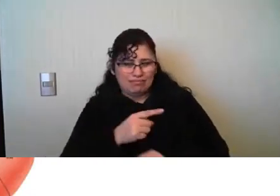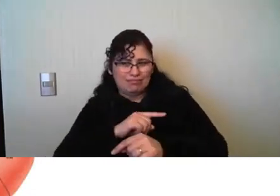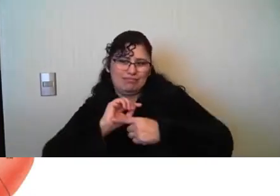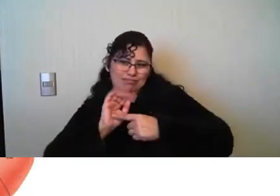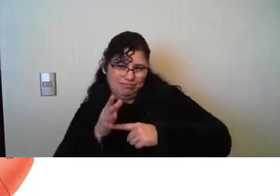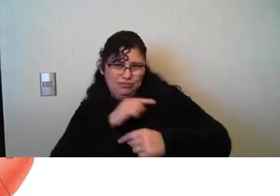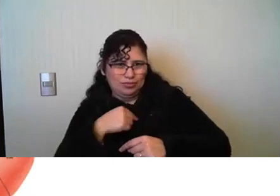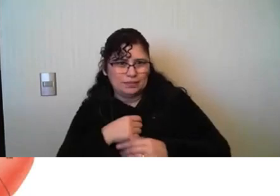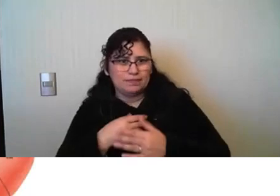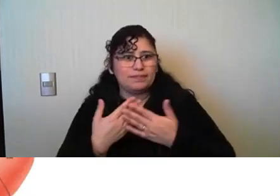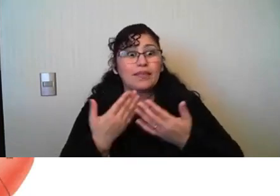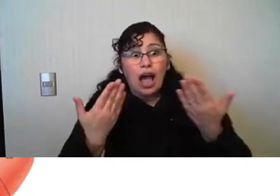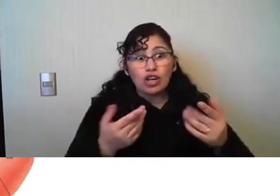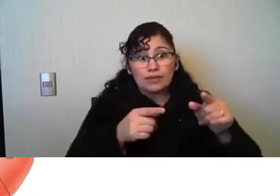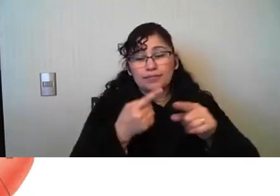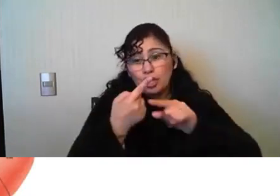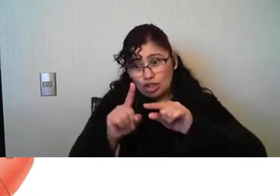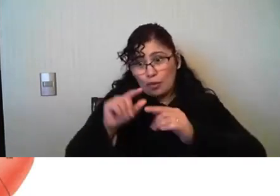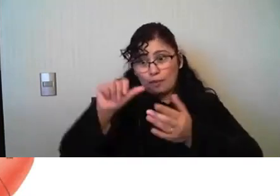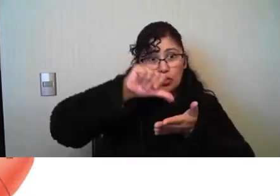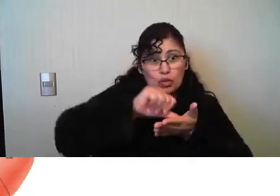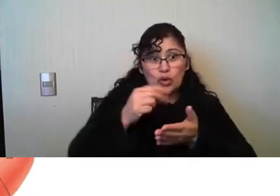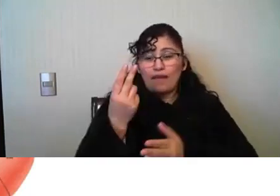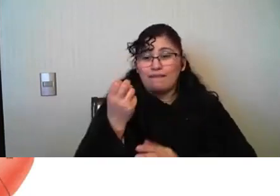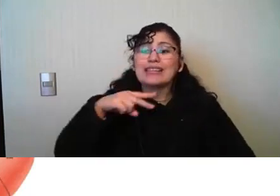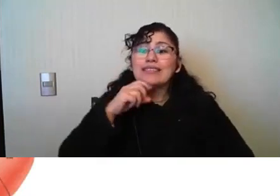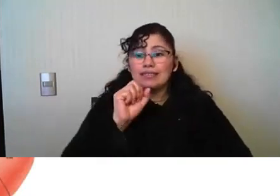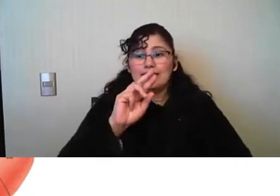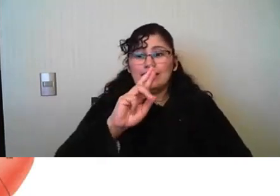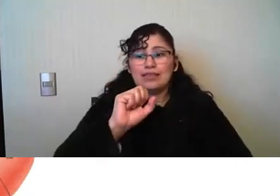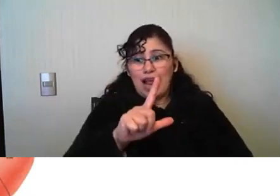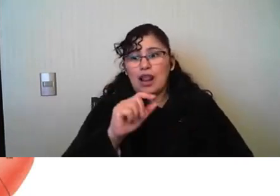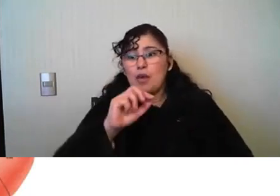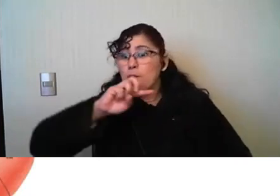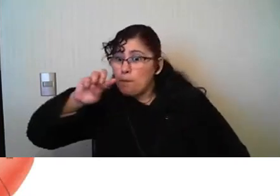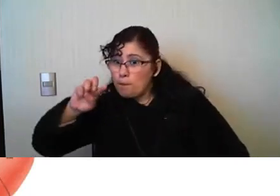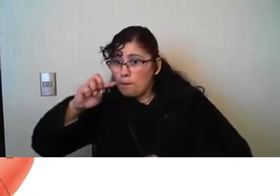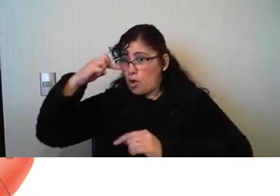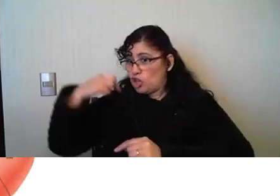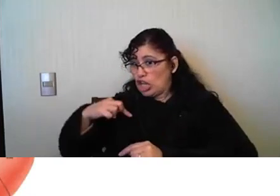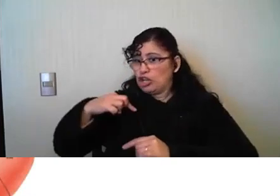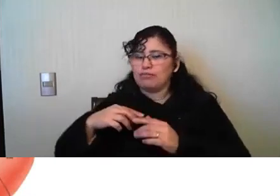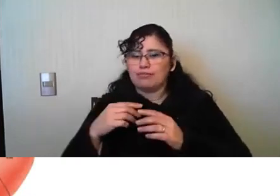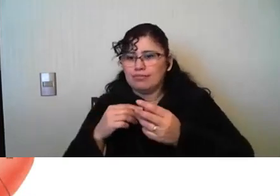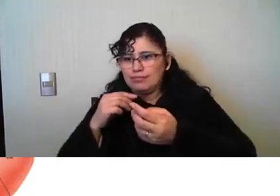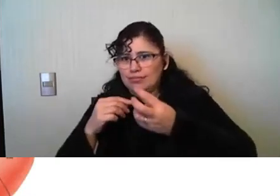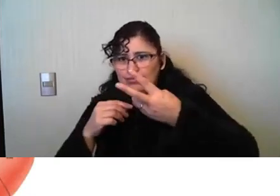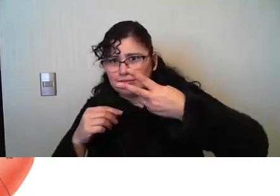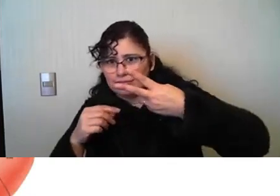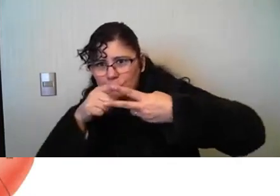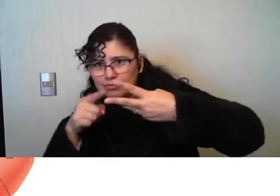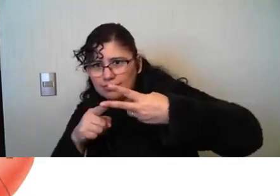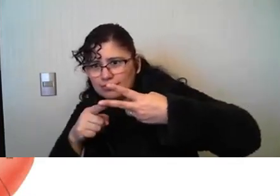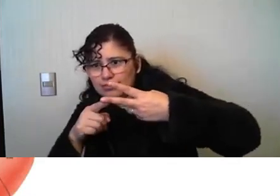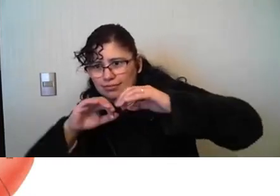que es el núcleo ventral posterior, que lo subdividen en dos regiones, incluso